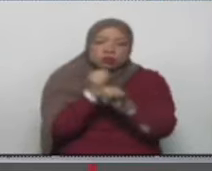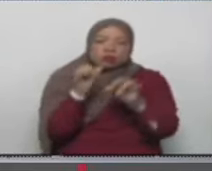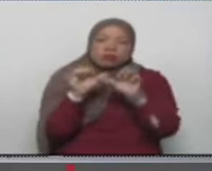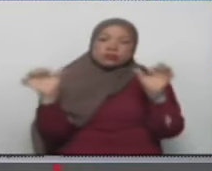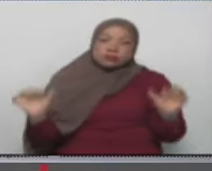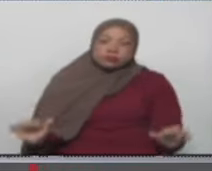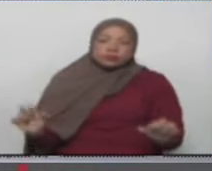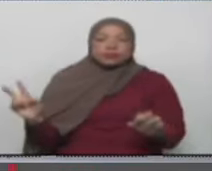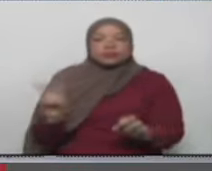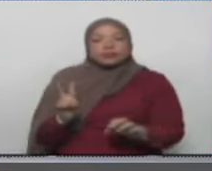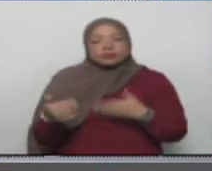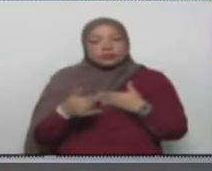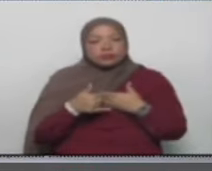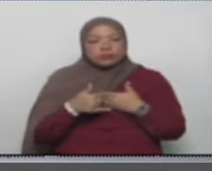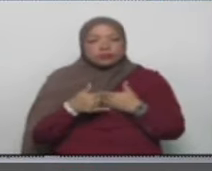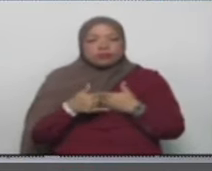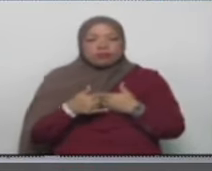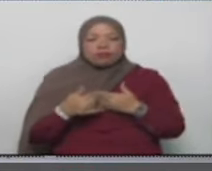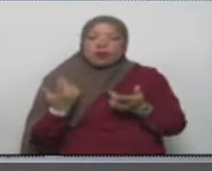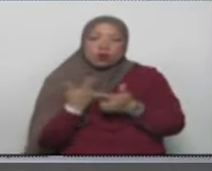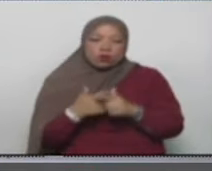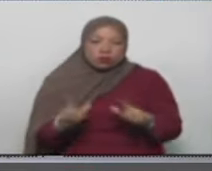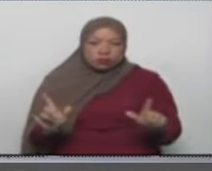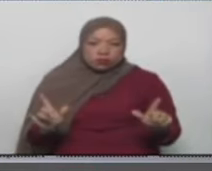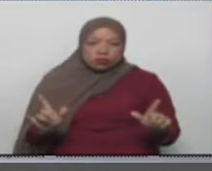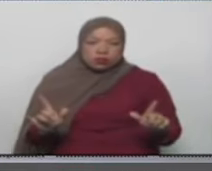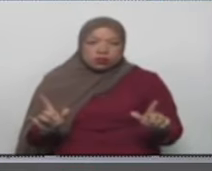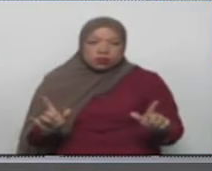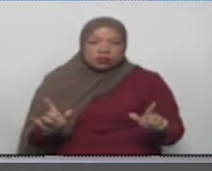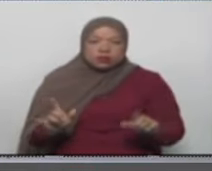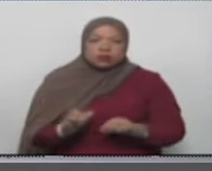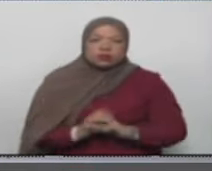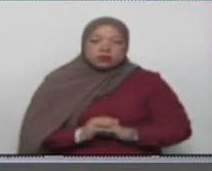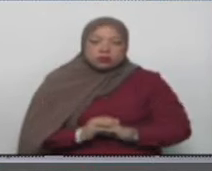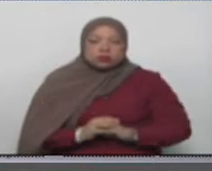ciberfascista criminal. Nos liberaremos. Sé lo